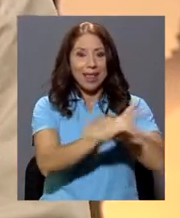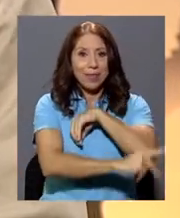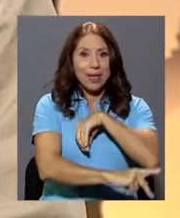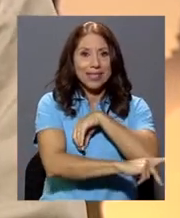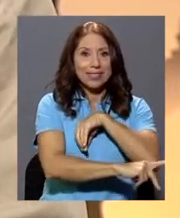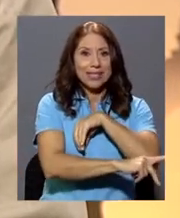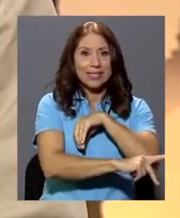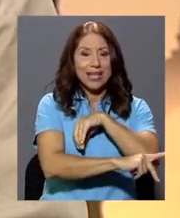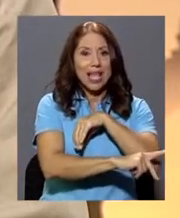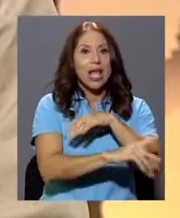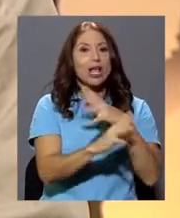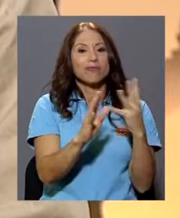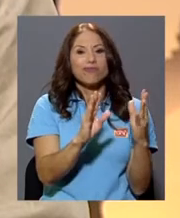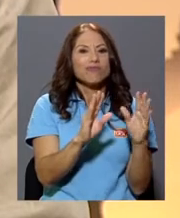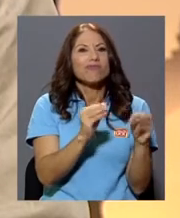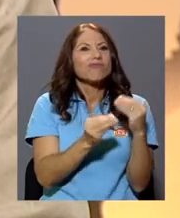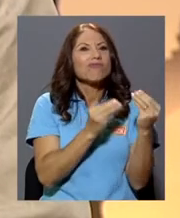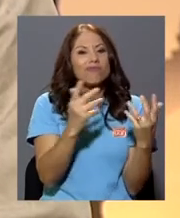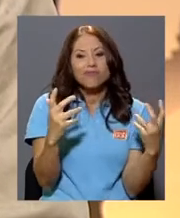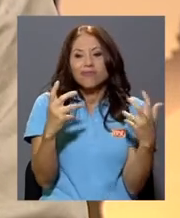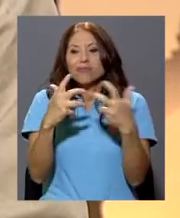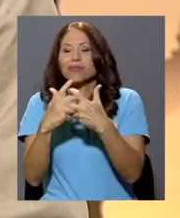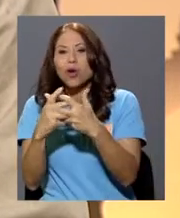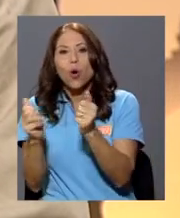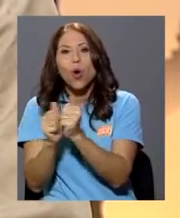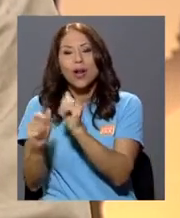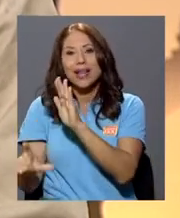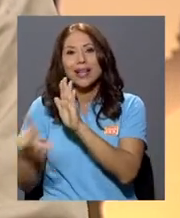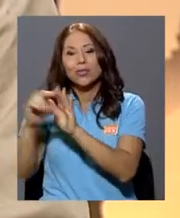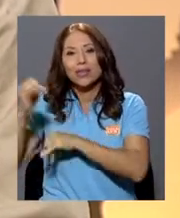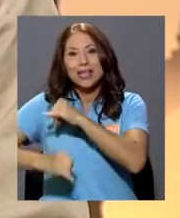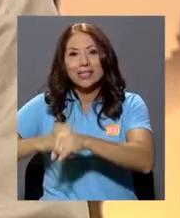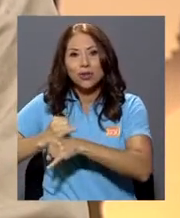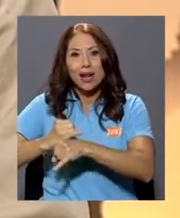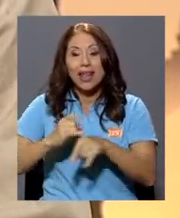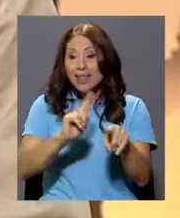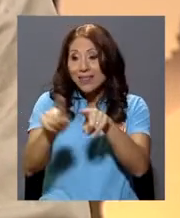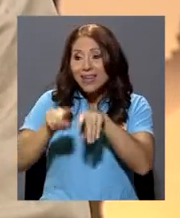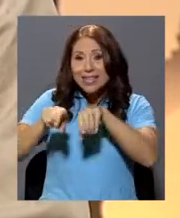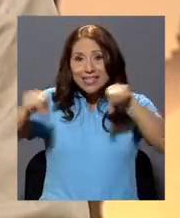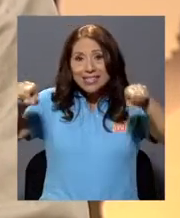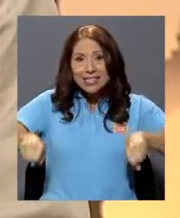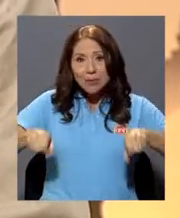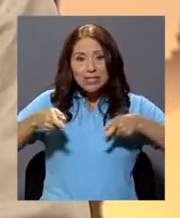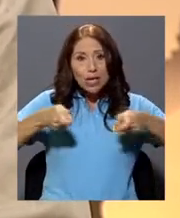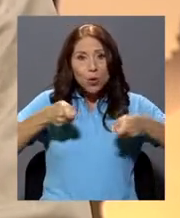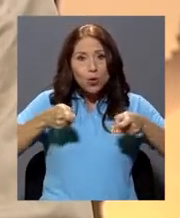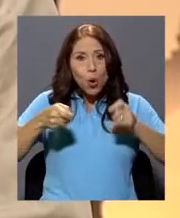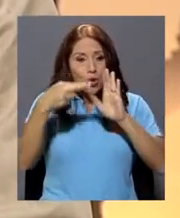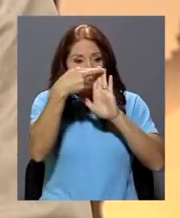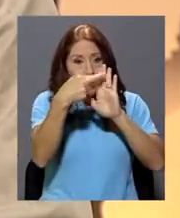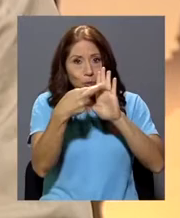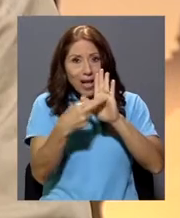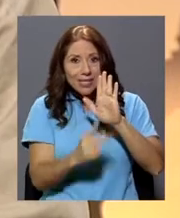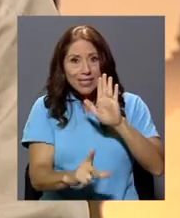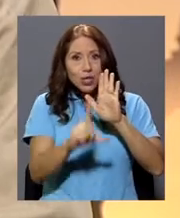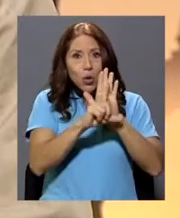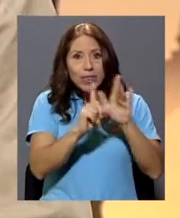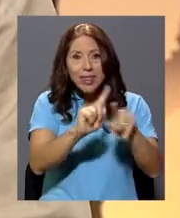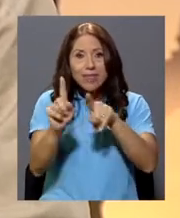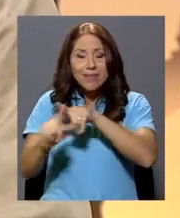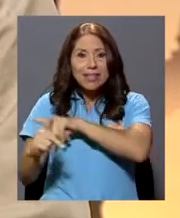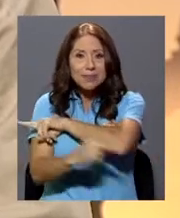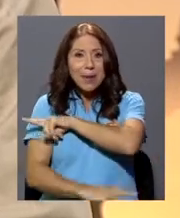internacional. Entonces, los sistemas, digamos, de control, de regulación de los estados, quiebran siempre, en